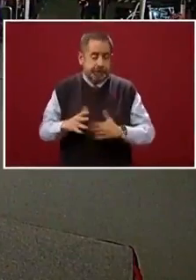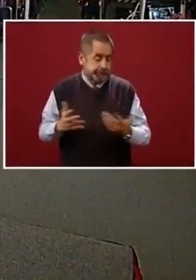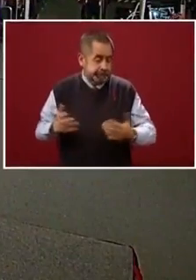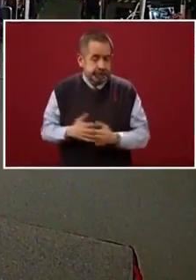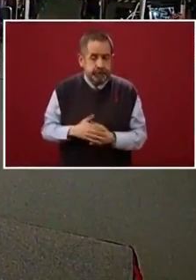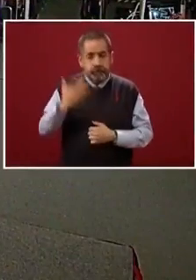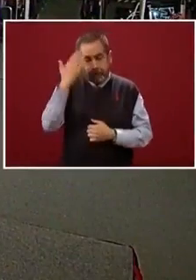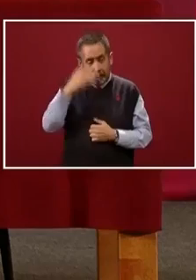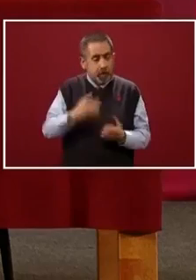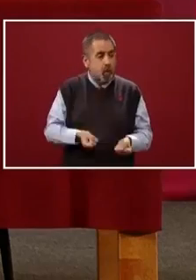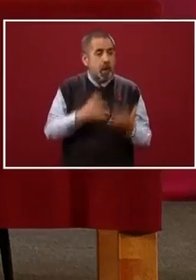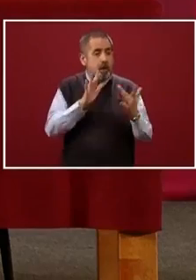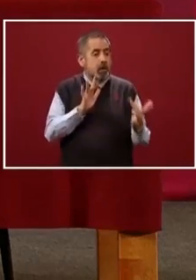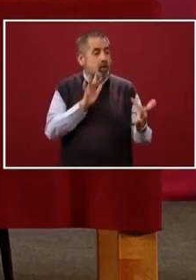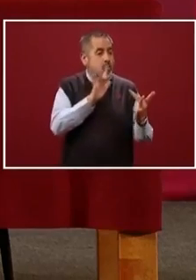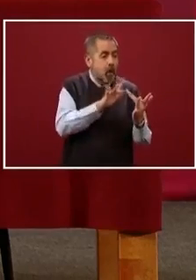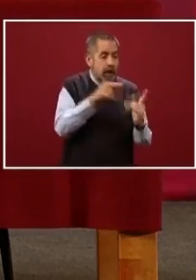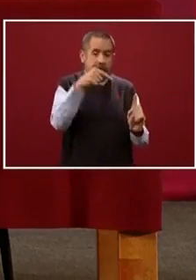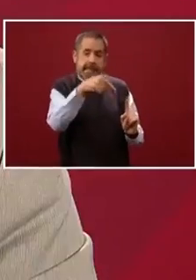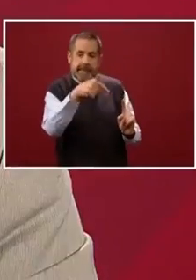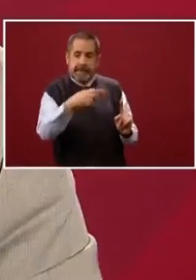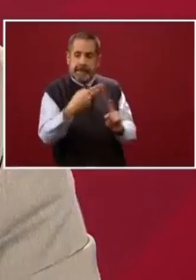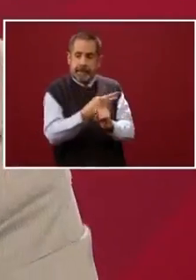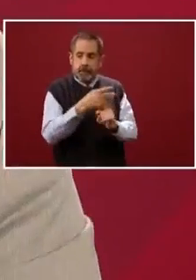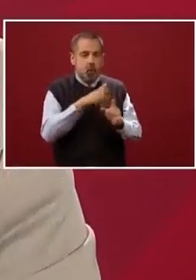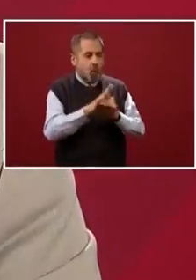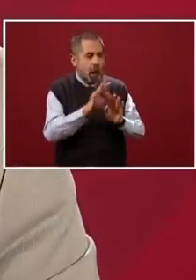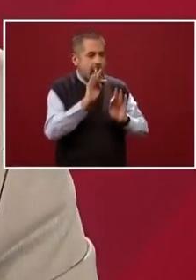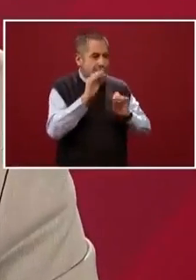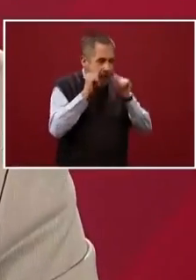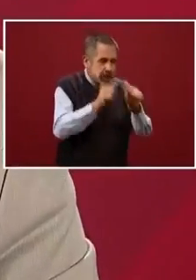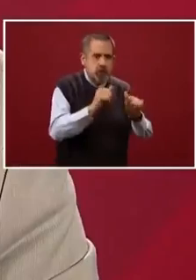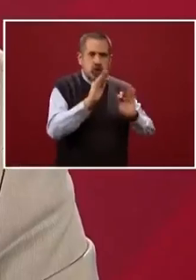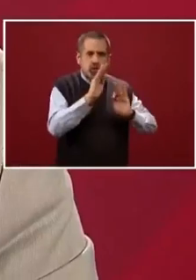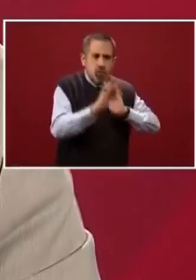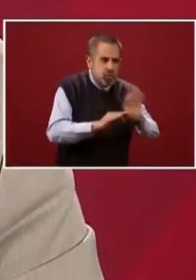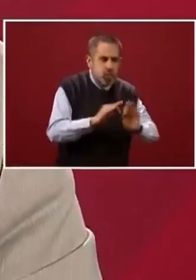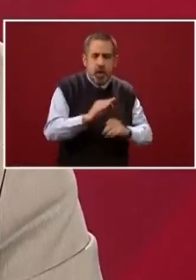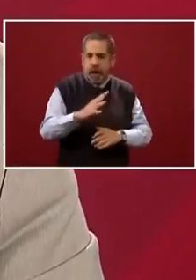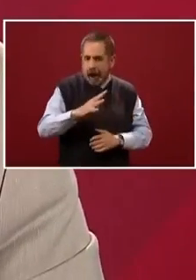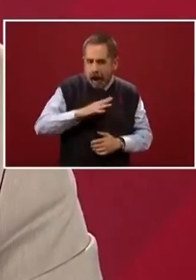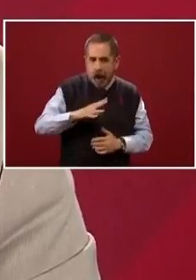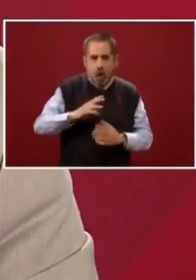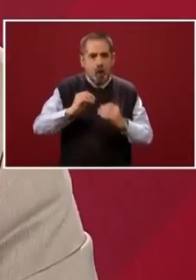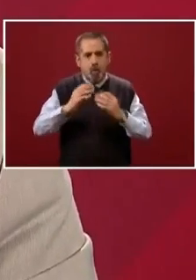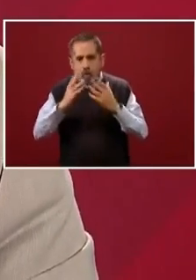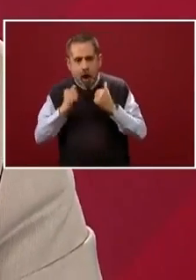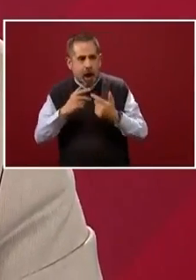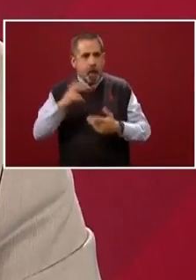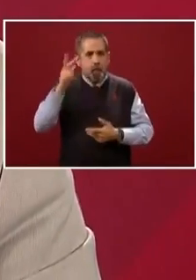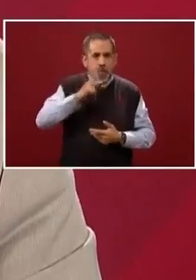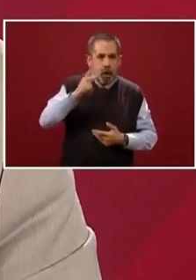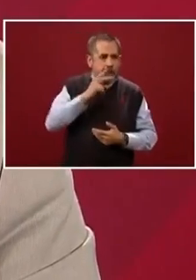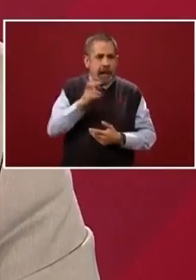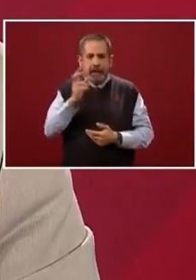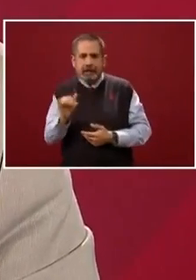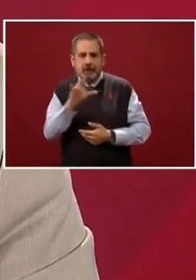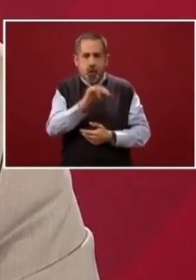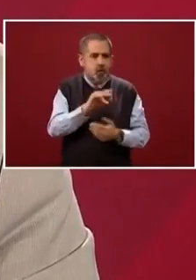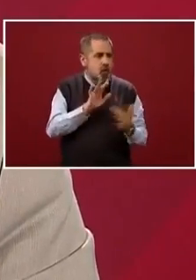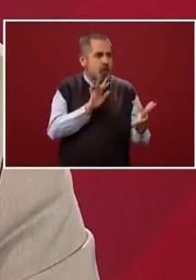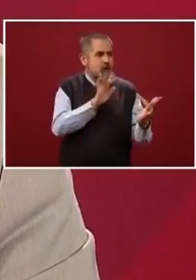los contactos, cómo han sido abordados, qué seguimiento se les ha dado, si tuvieron o no tuvieron les cursaron o no la prueba a los contactos